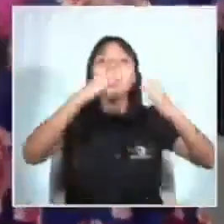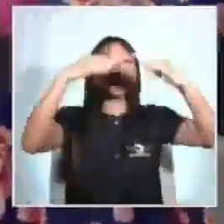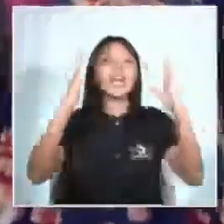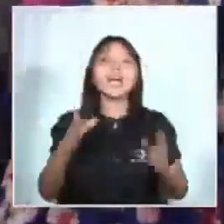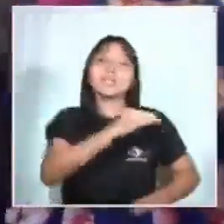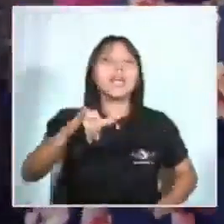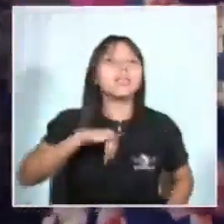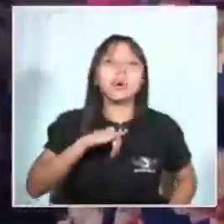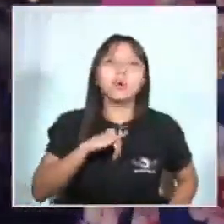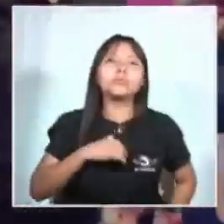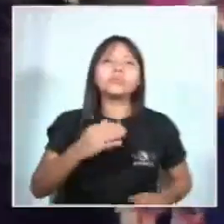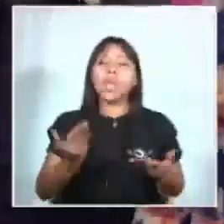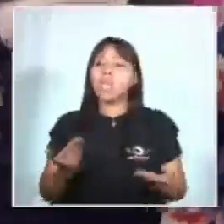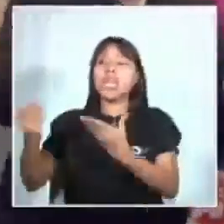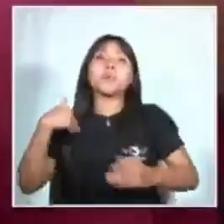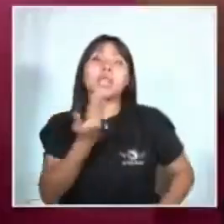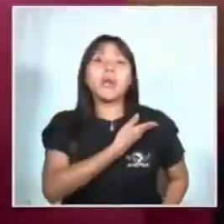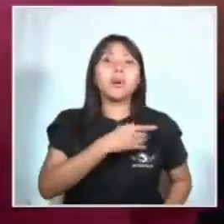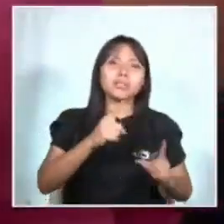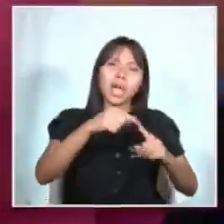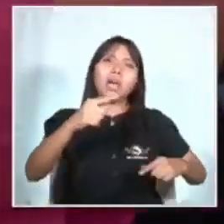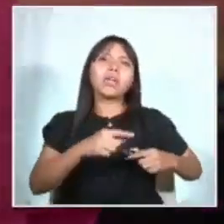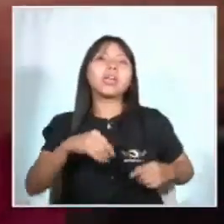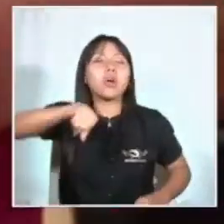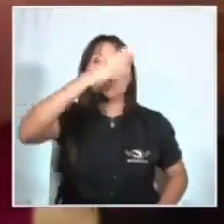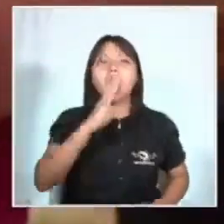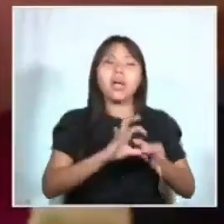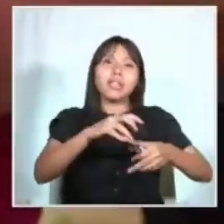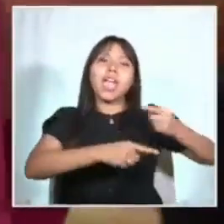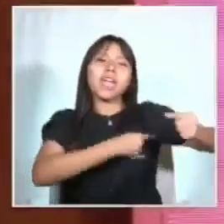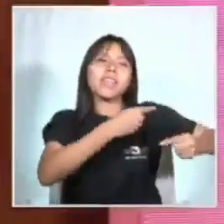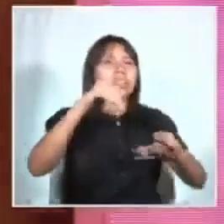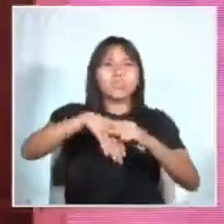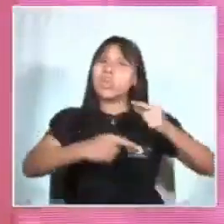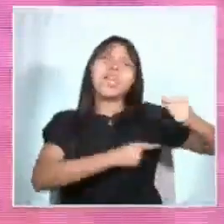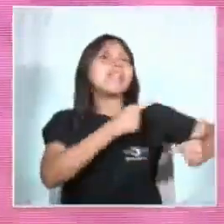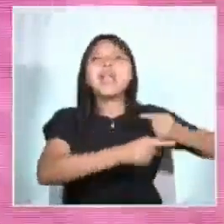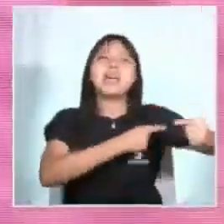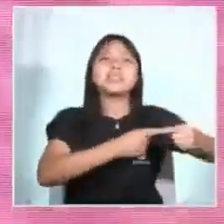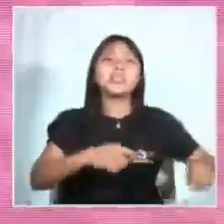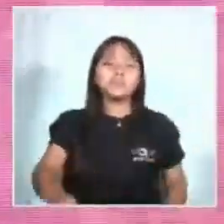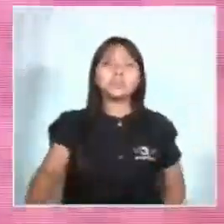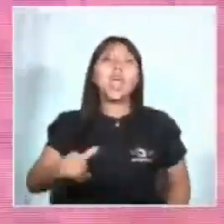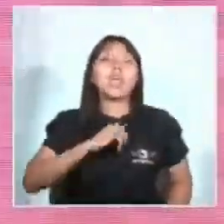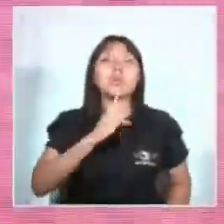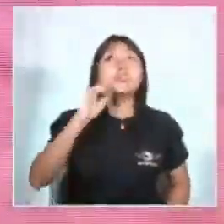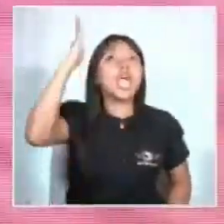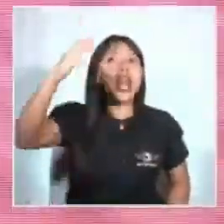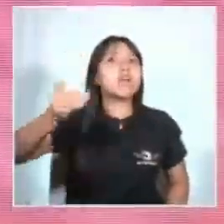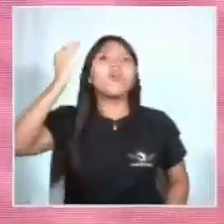y yo, serviremos a Jehová de generación en generación. Seremos